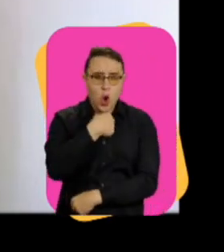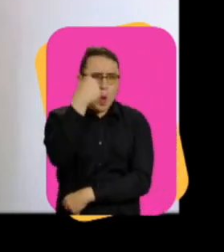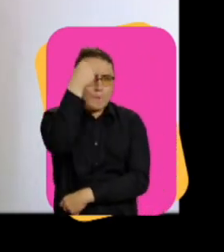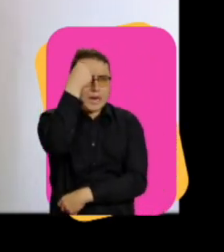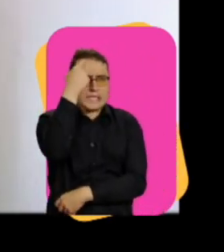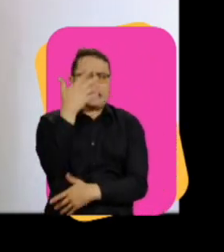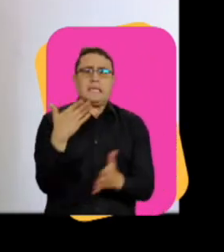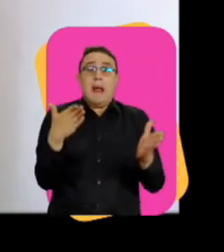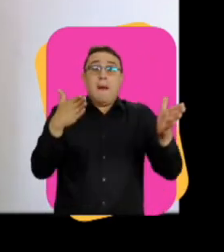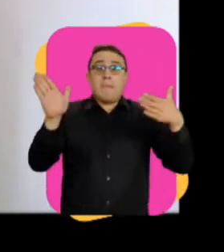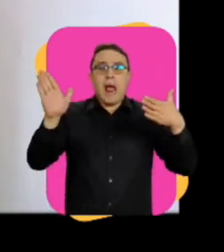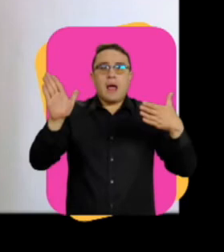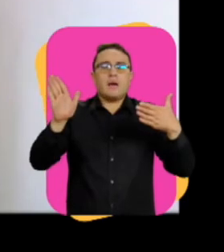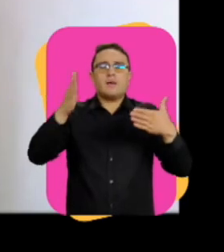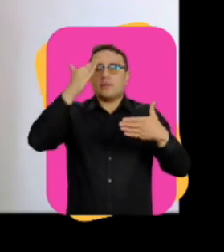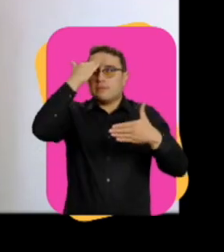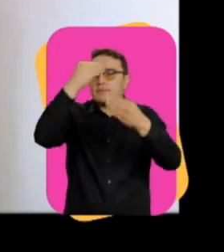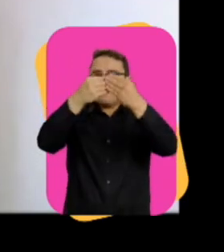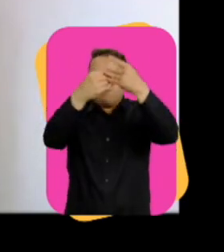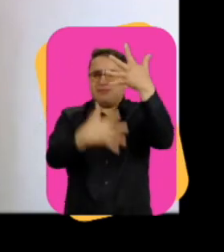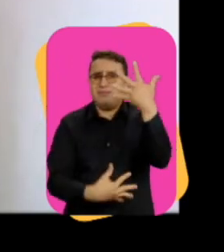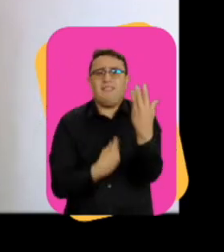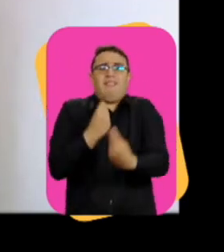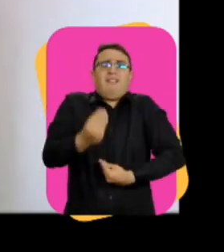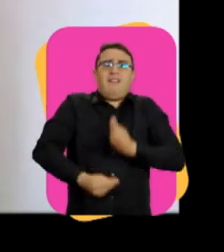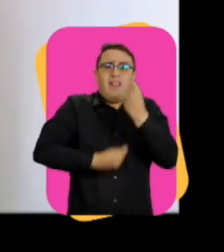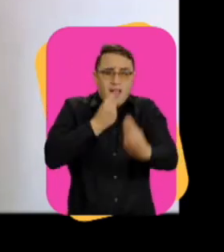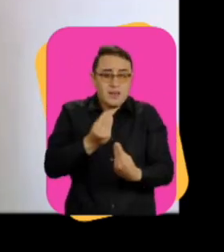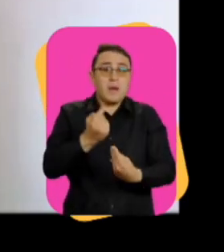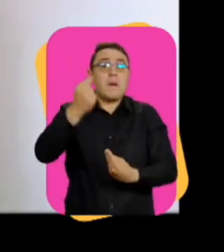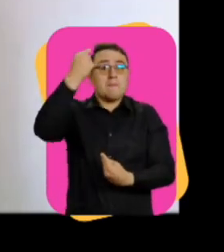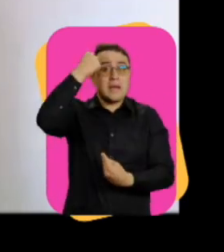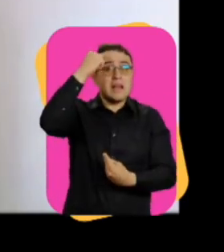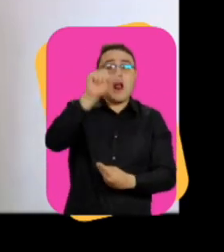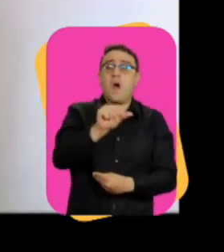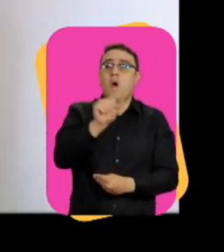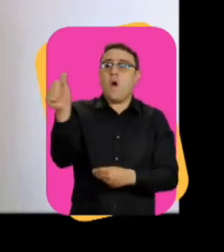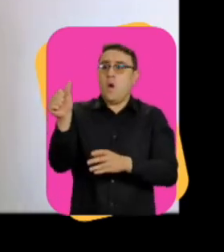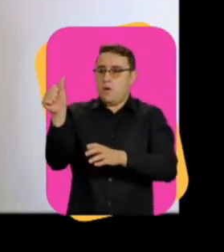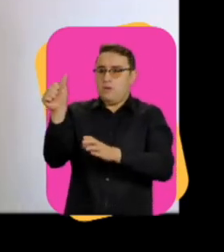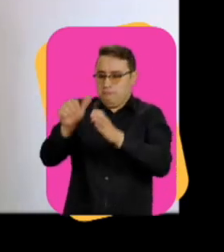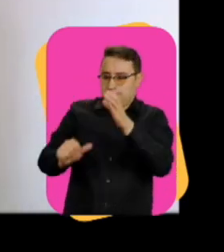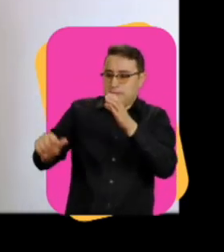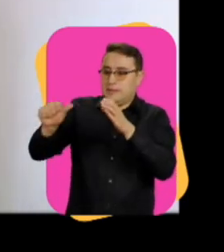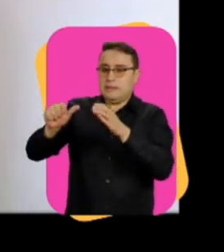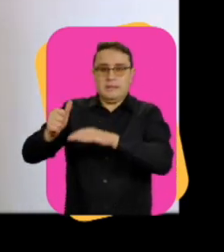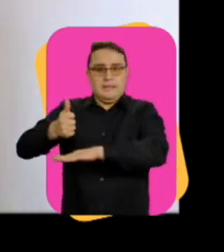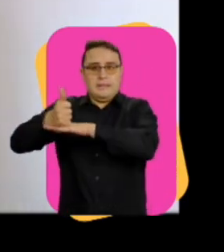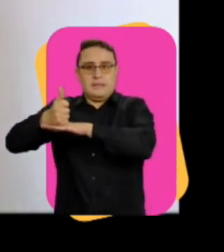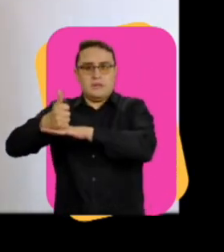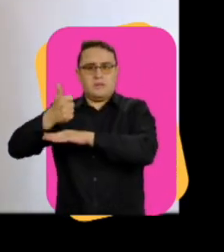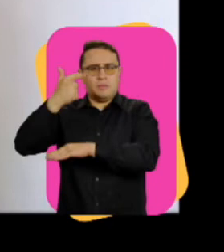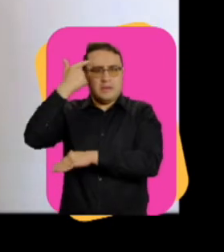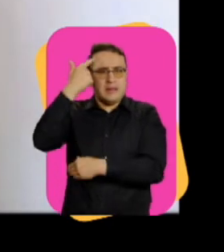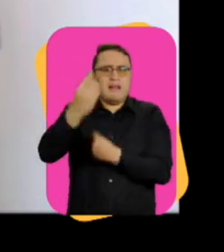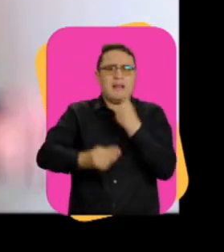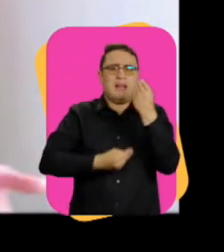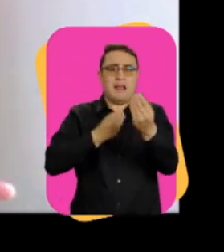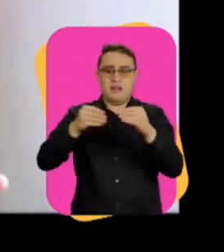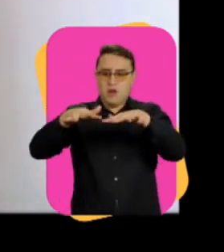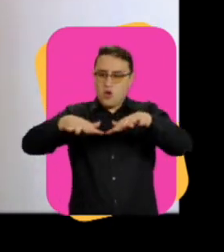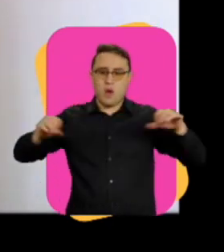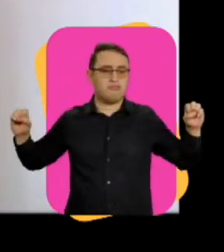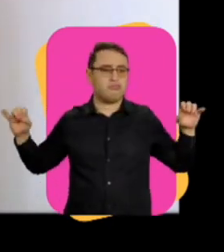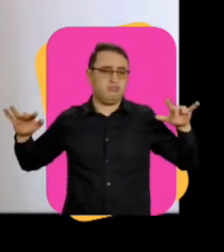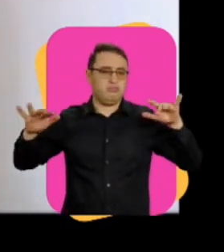planes que tenemos, ¿qué vamos a hacer? Por ejemplo, teníamos pensado un podcast de ficción, pero ¿esto qué obligaba? Reunir gente en un estudio a